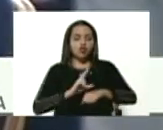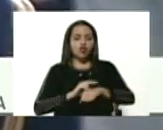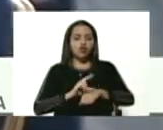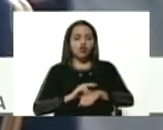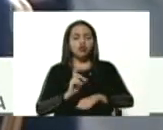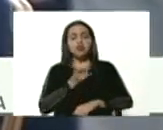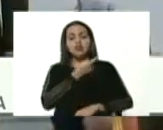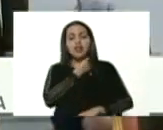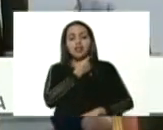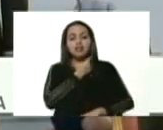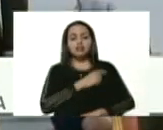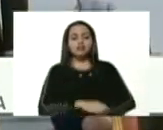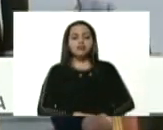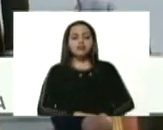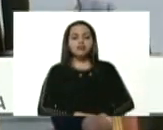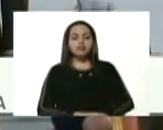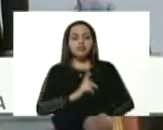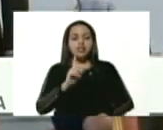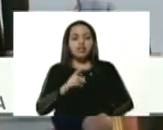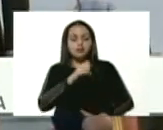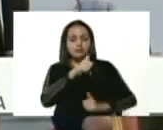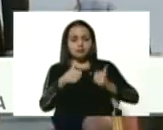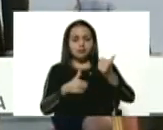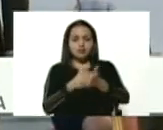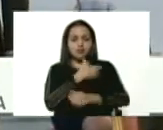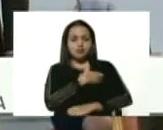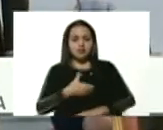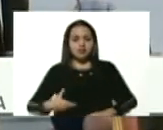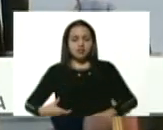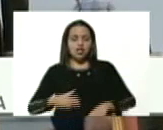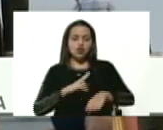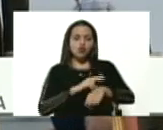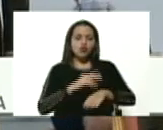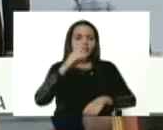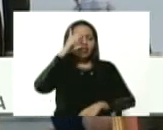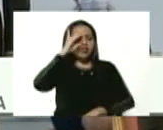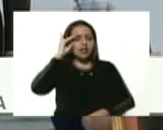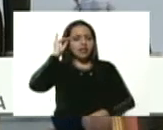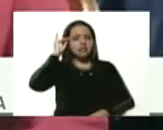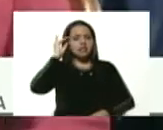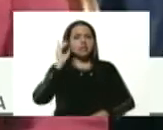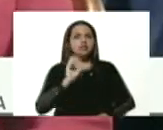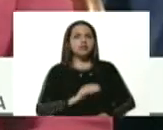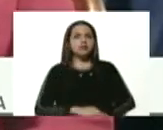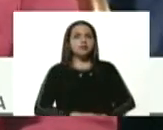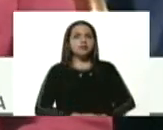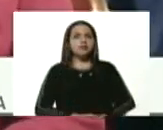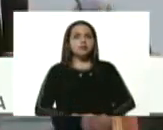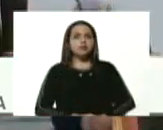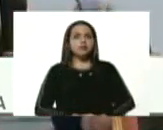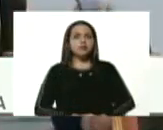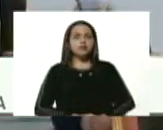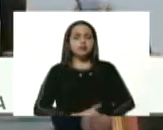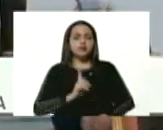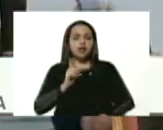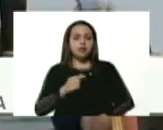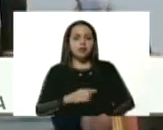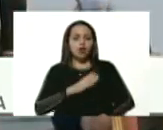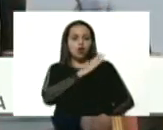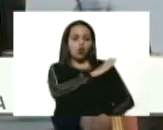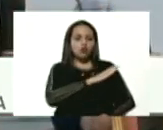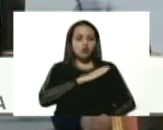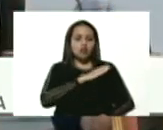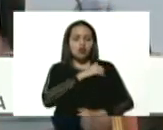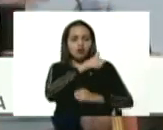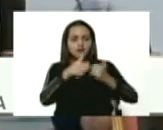La vicepresidenta de la República, doctora Delcy Rodríguez Gómez. El Consejo de Vicepresidentes y el Consejo de